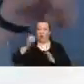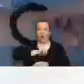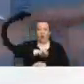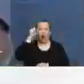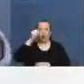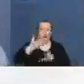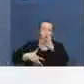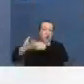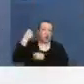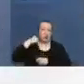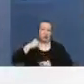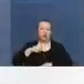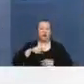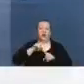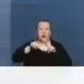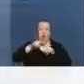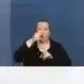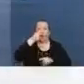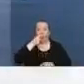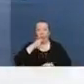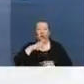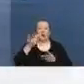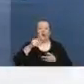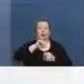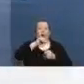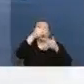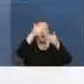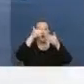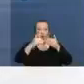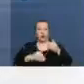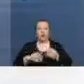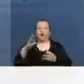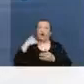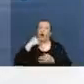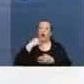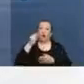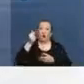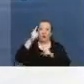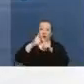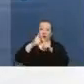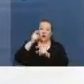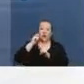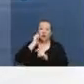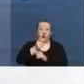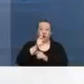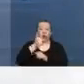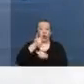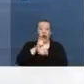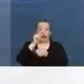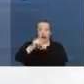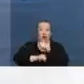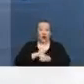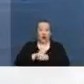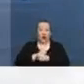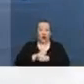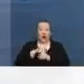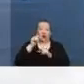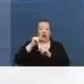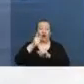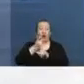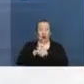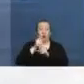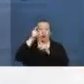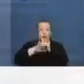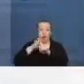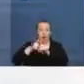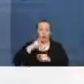afuera buscarán nunca se le quitó la pensión vitalicia hasta una quitaron respectivamente además la sep por influjo psíquico eso fue en